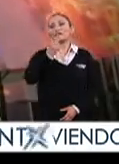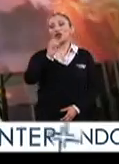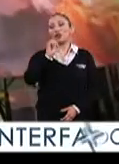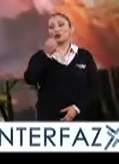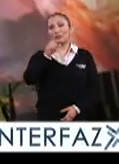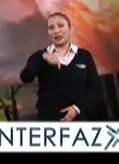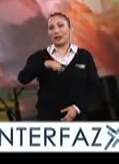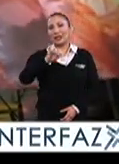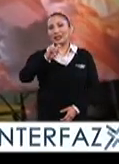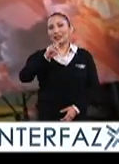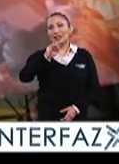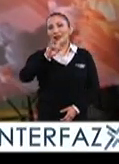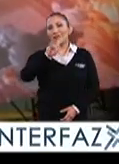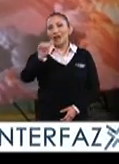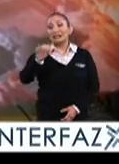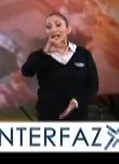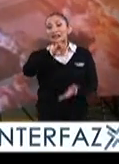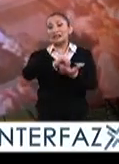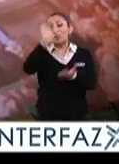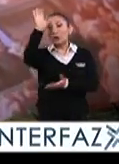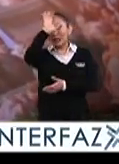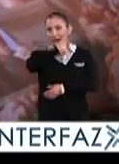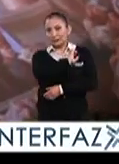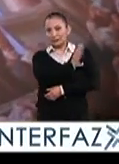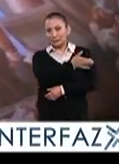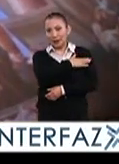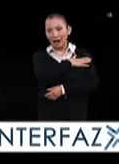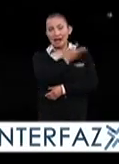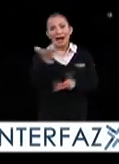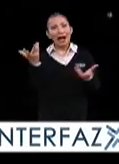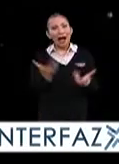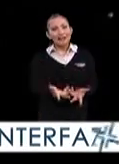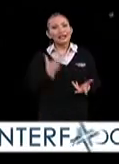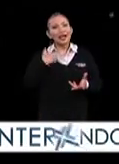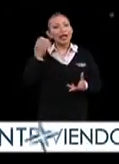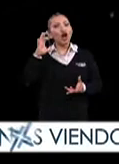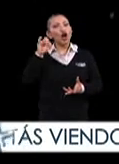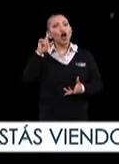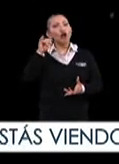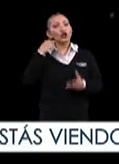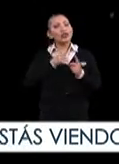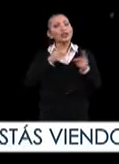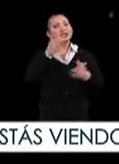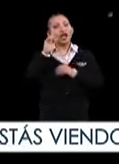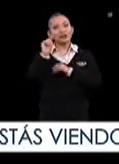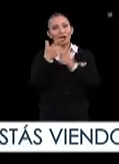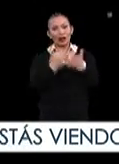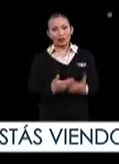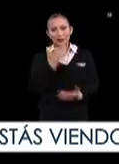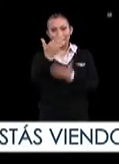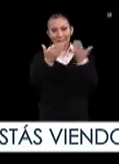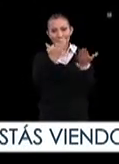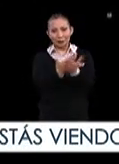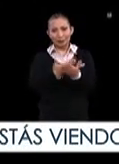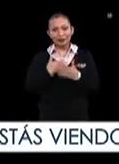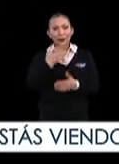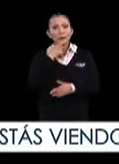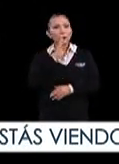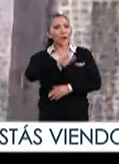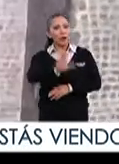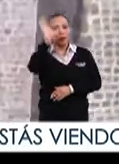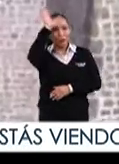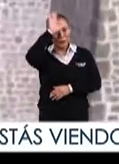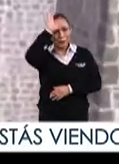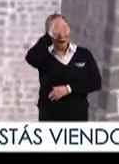5 de octubre en Interfaz, el Centro Cultural España lleva a cabo el coloquio Desarrollo Tecnológico al Servicio del Patrimonio